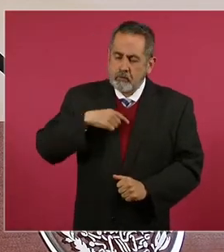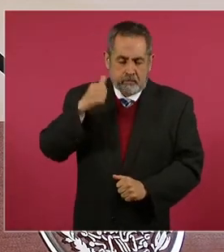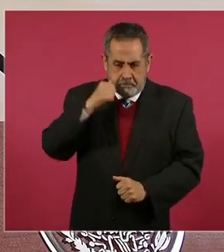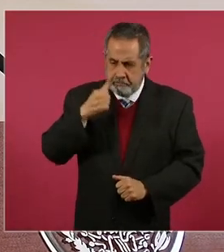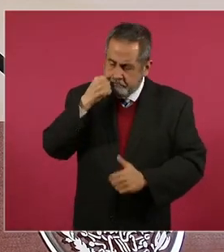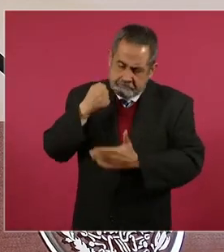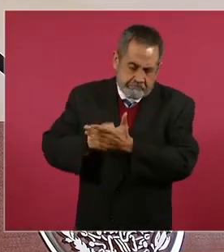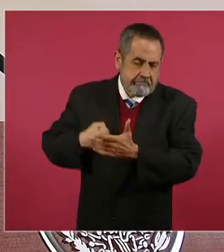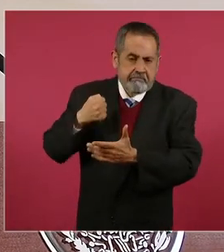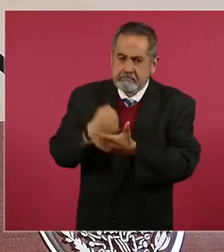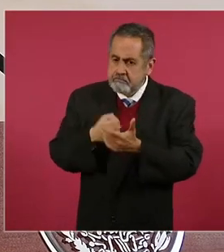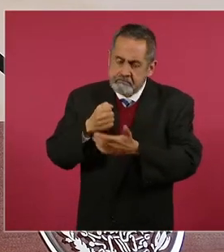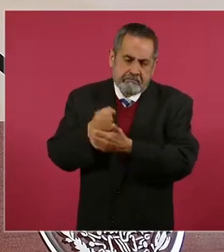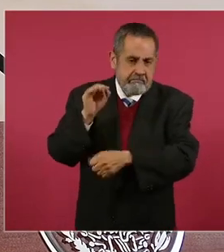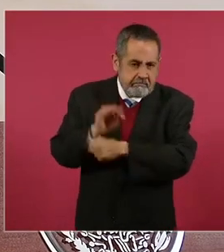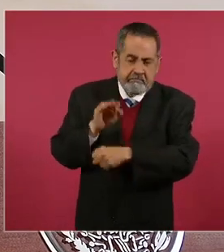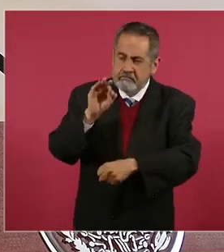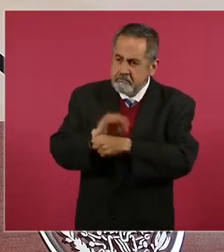luchado